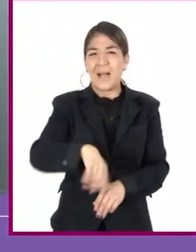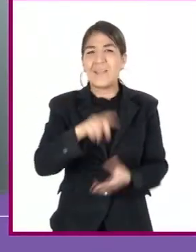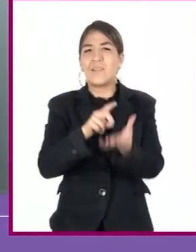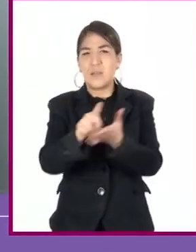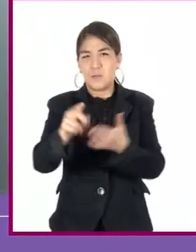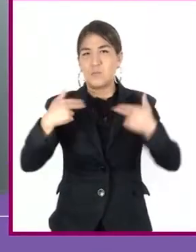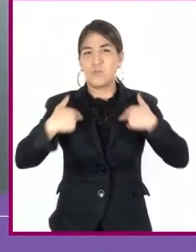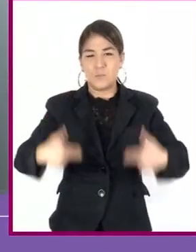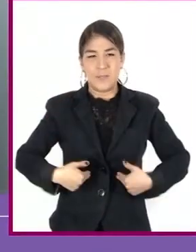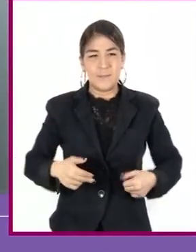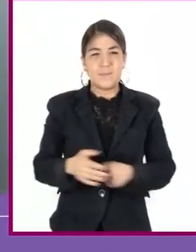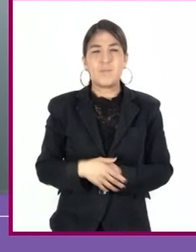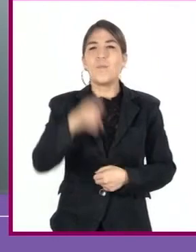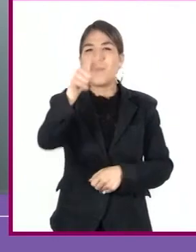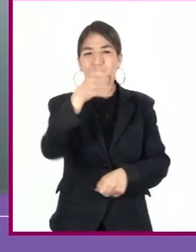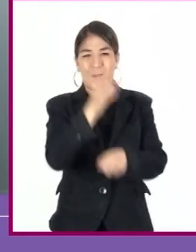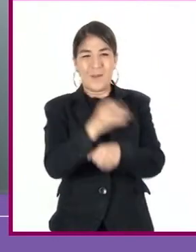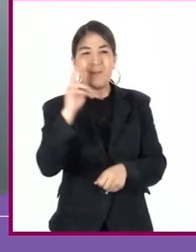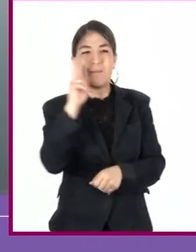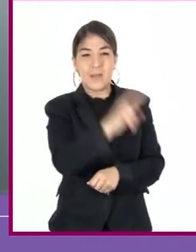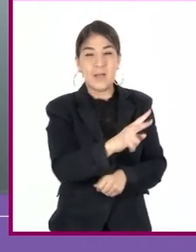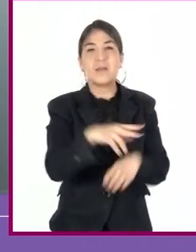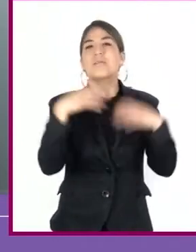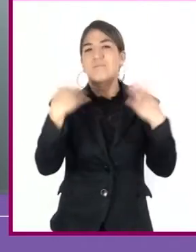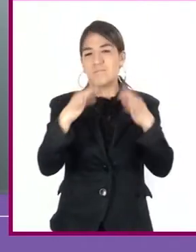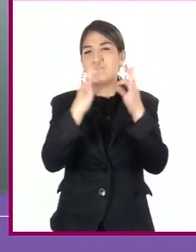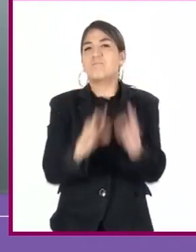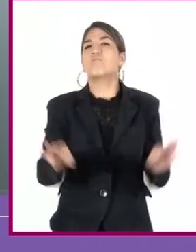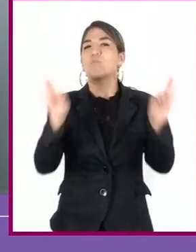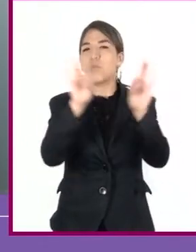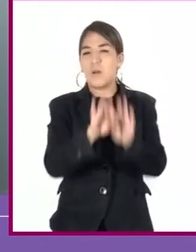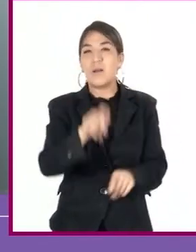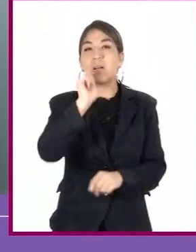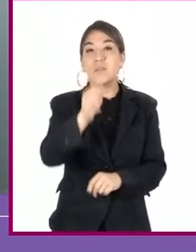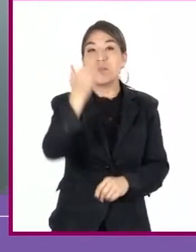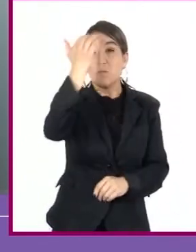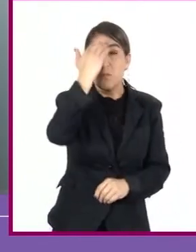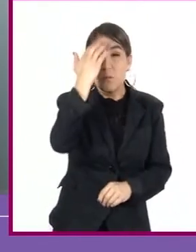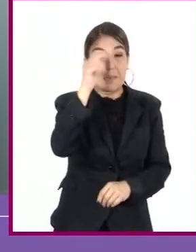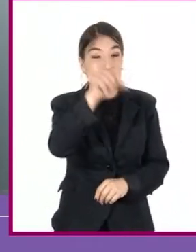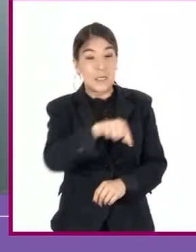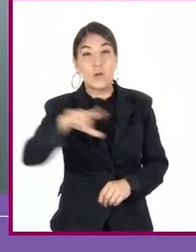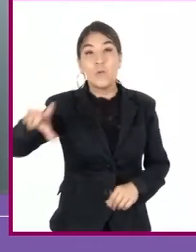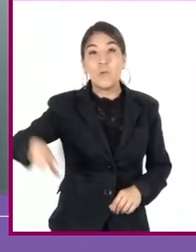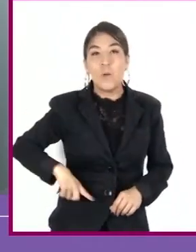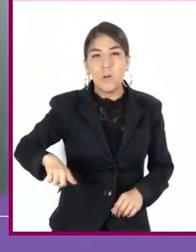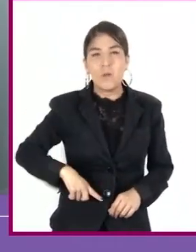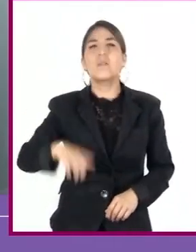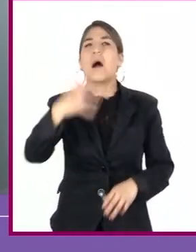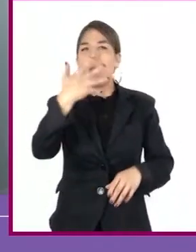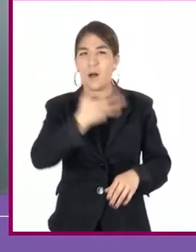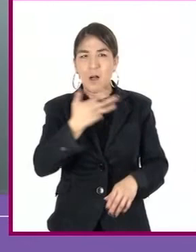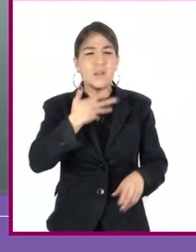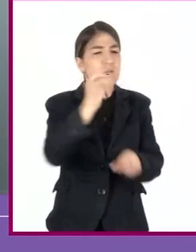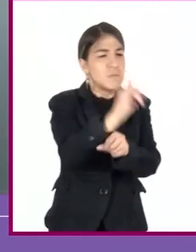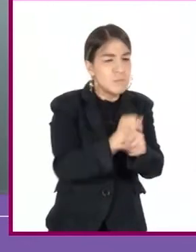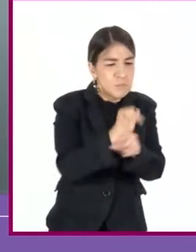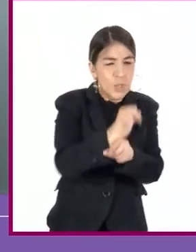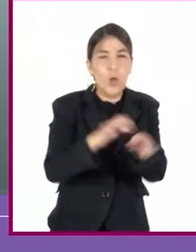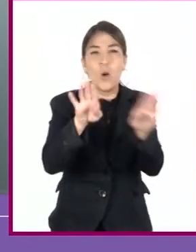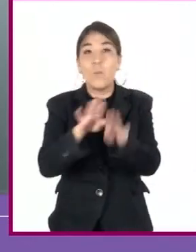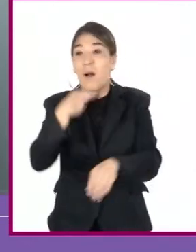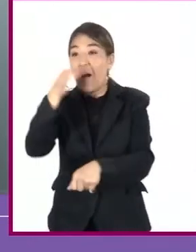Como se podrán dar cuenta, es muy importante conocer que el Estado previene, investiga